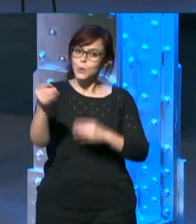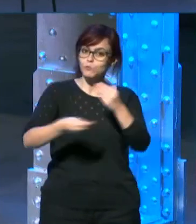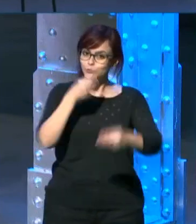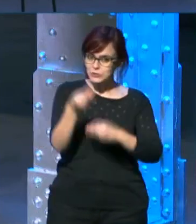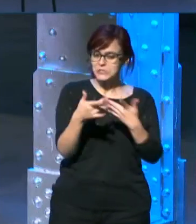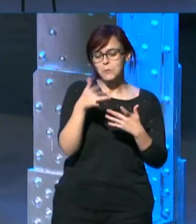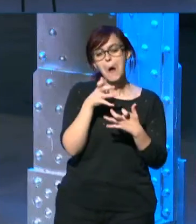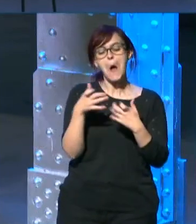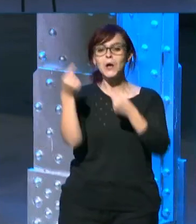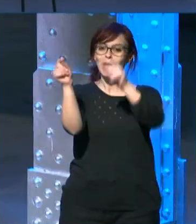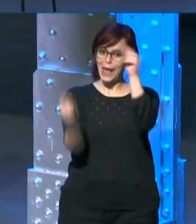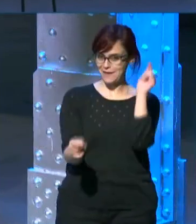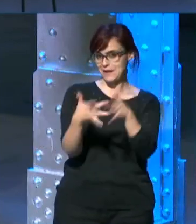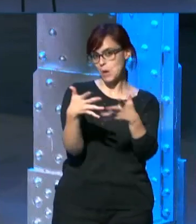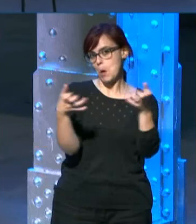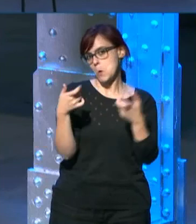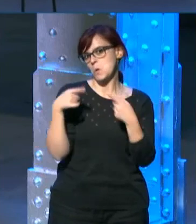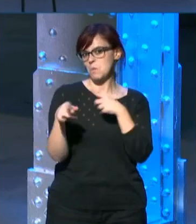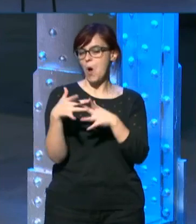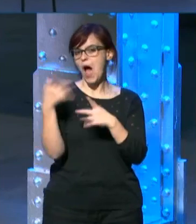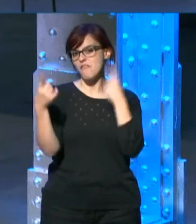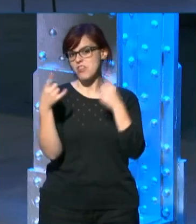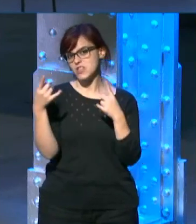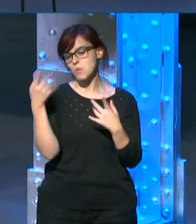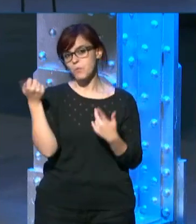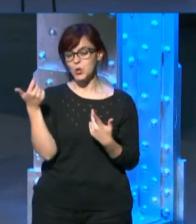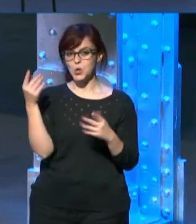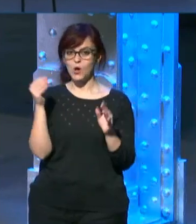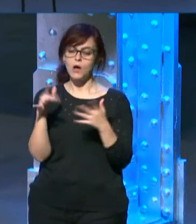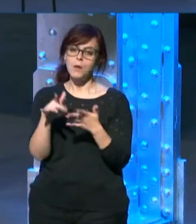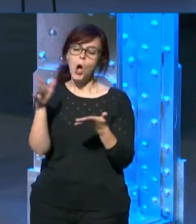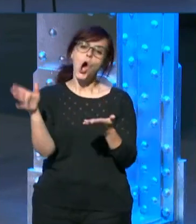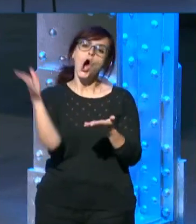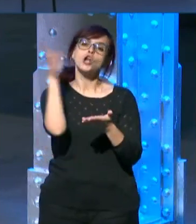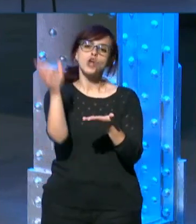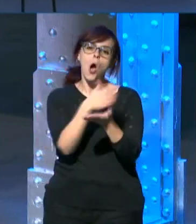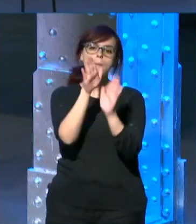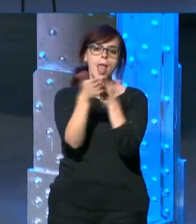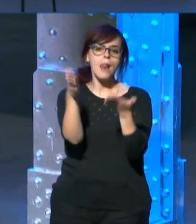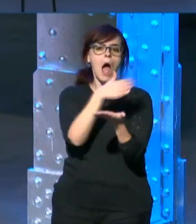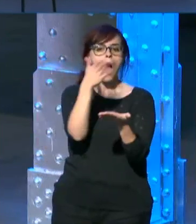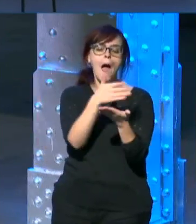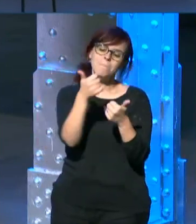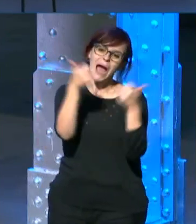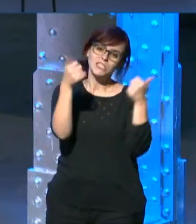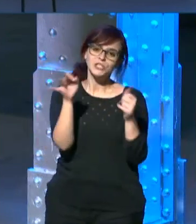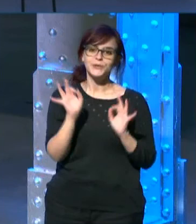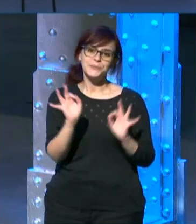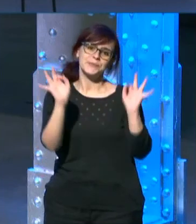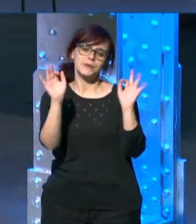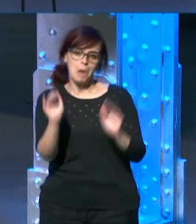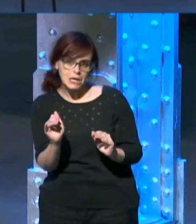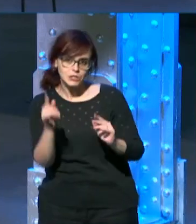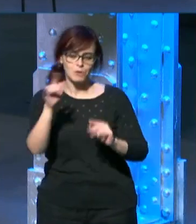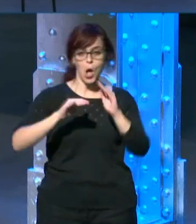Carmen. Sí, barroco quiere un poco decir barroco, o a lo mejor... Resume, hijo, resume. No noveles tanto. Pues a mí me gusta mucho. Hombre, yo lo vería